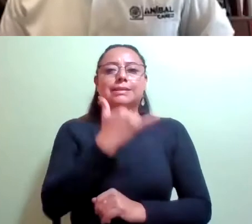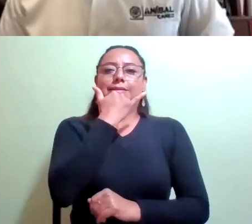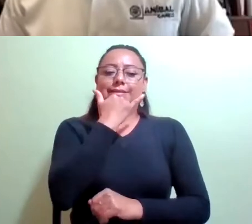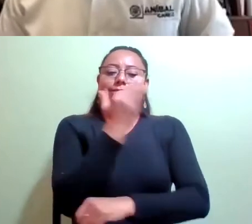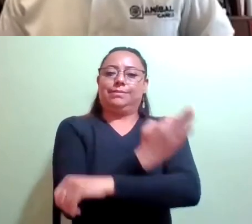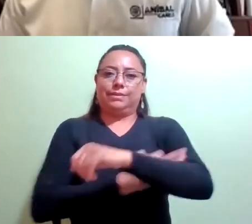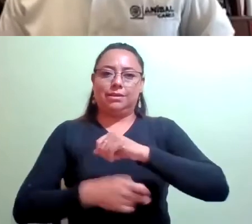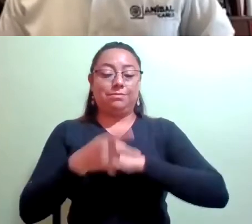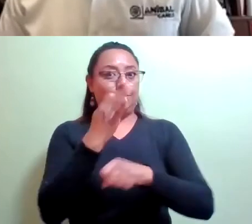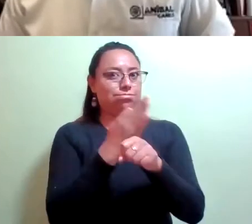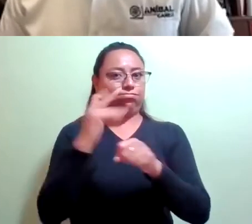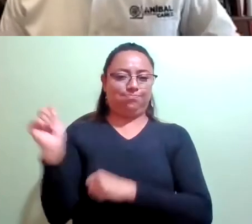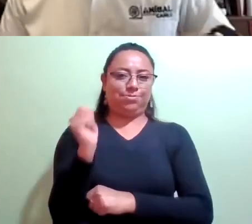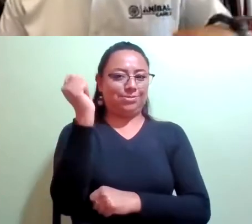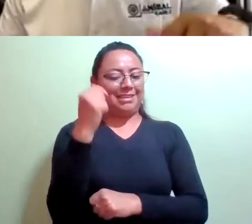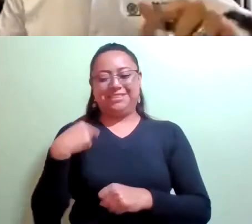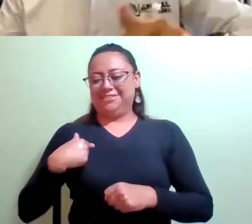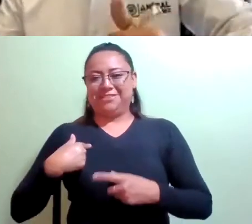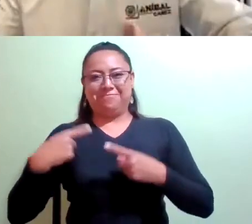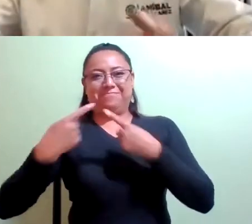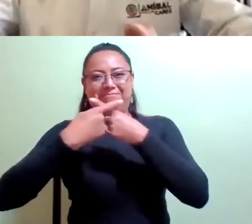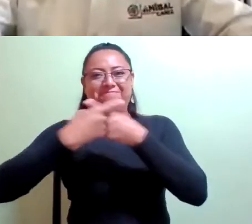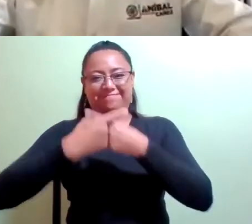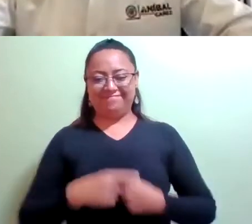tecnología no me entiendo.